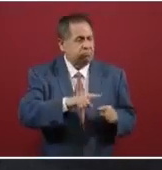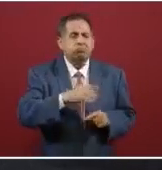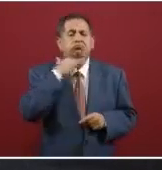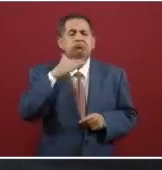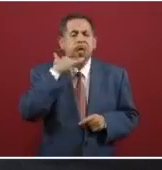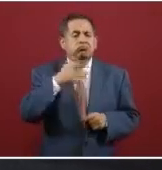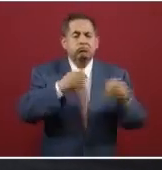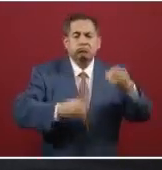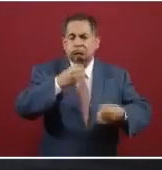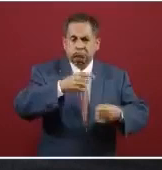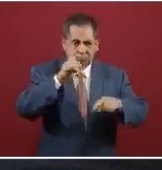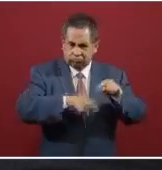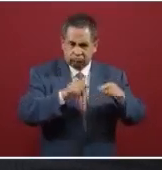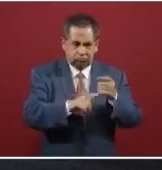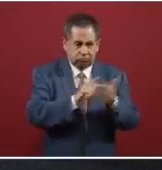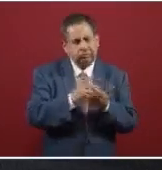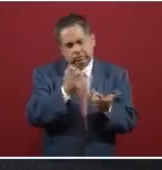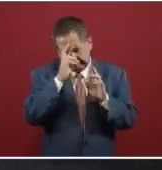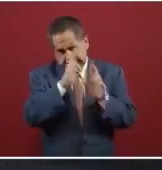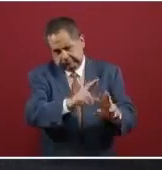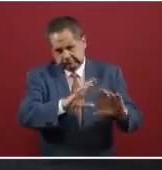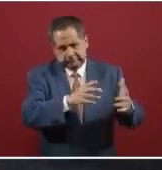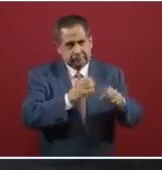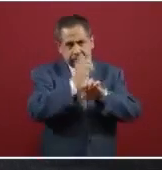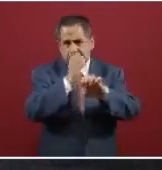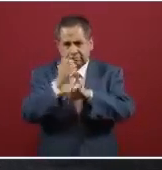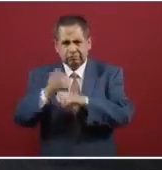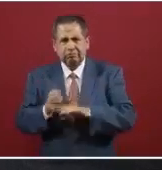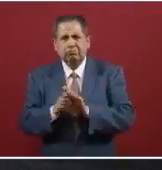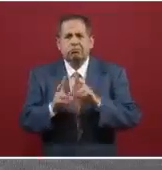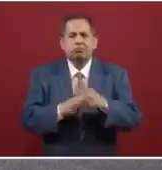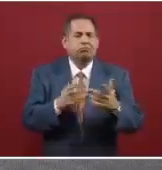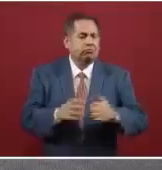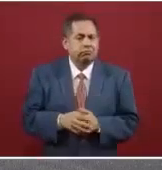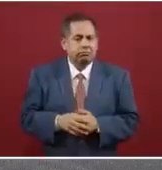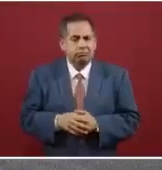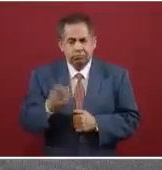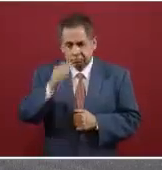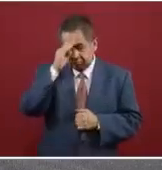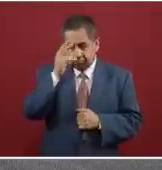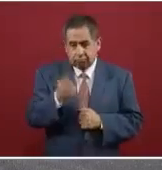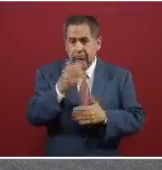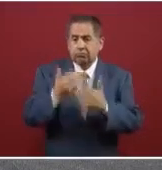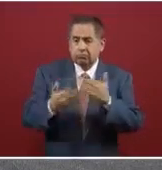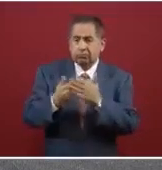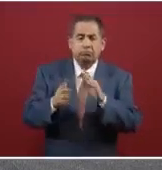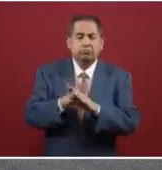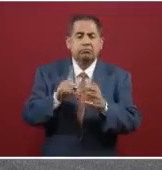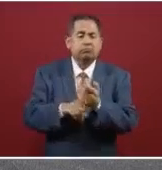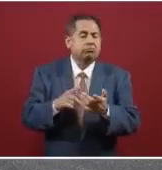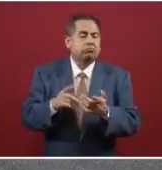país, respetando la autonomía de los poderes de los estados? ¿Ha pensado que también hace falta